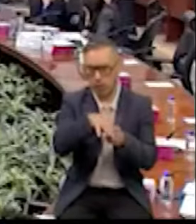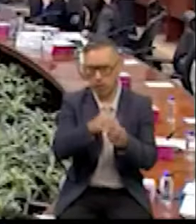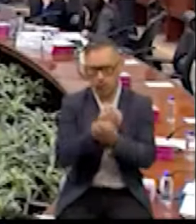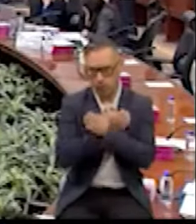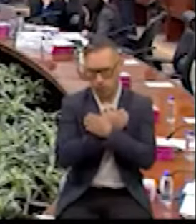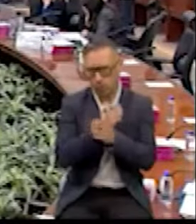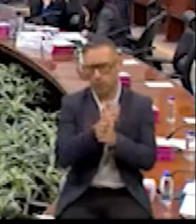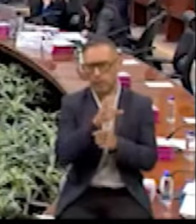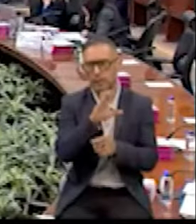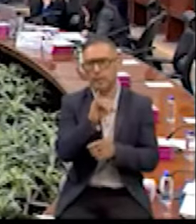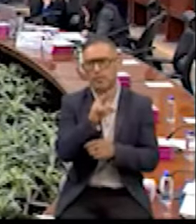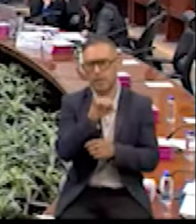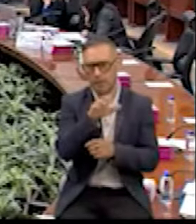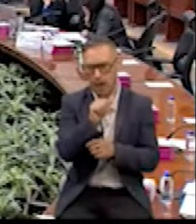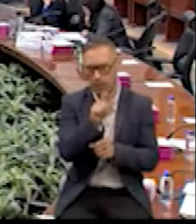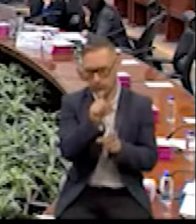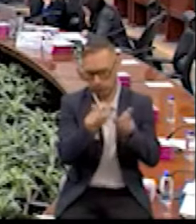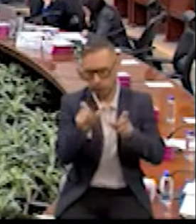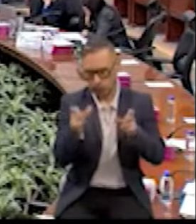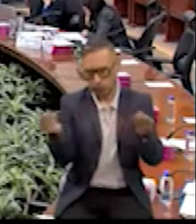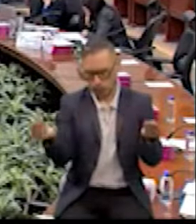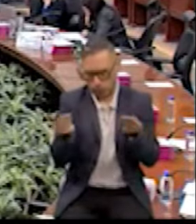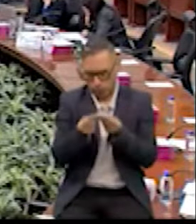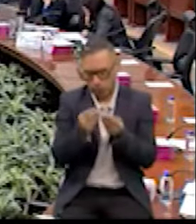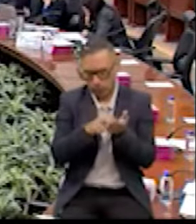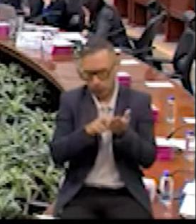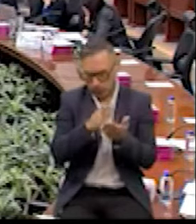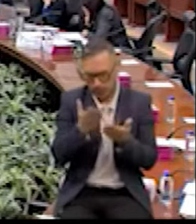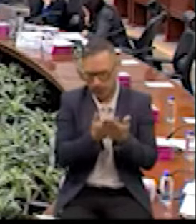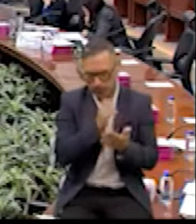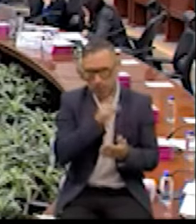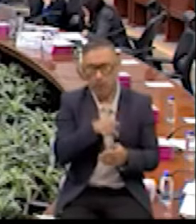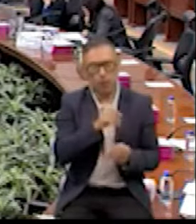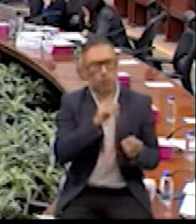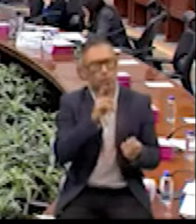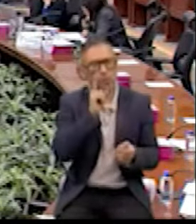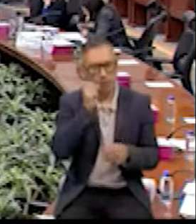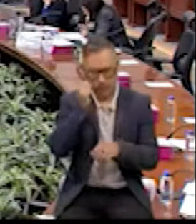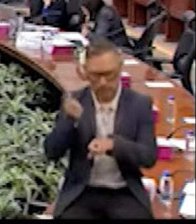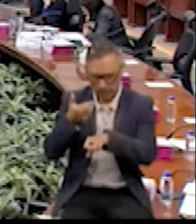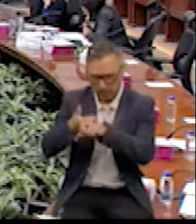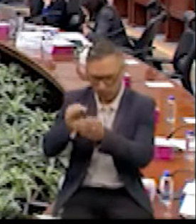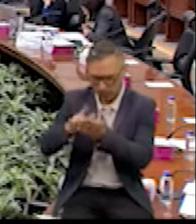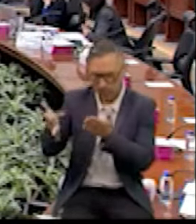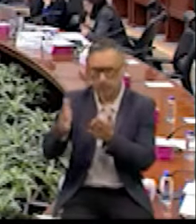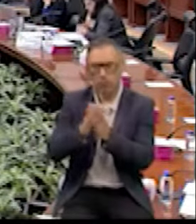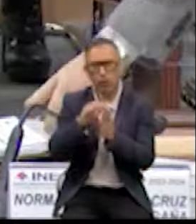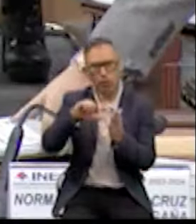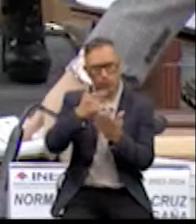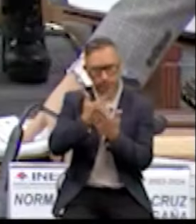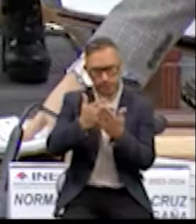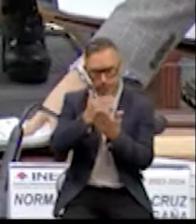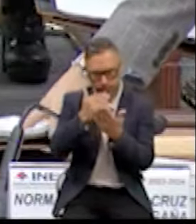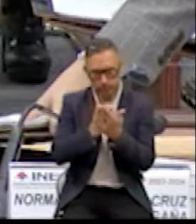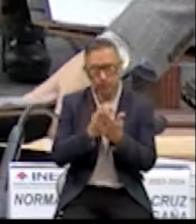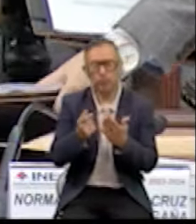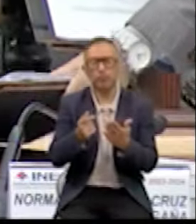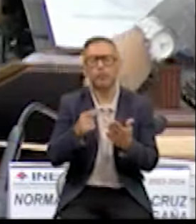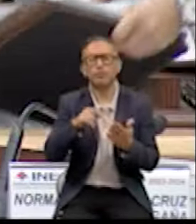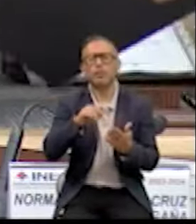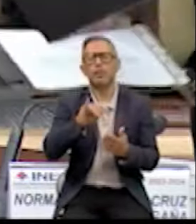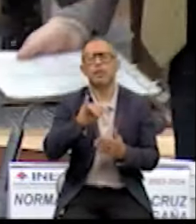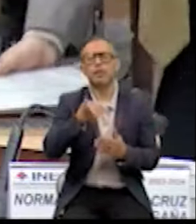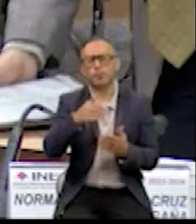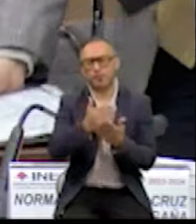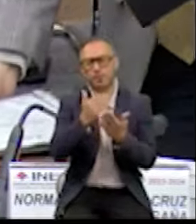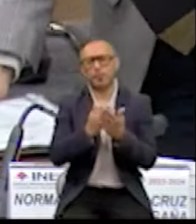ta. Yo creo que en los hechos, MC y Samuel García en particular se van a convertir por